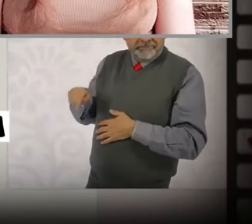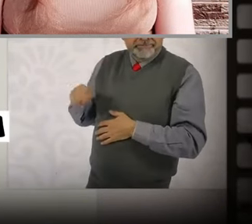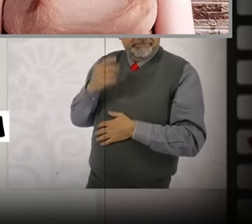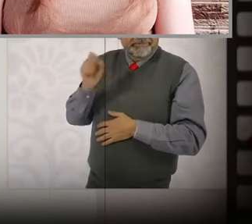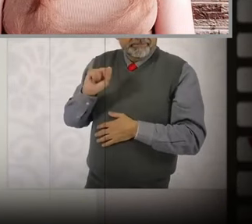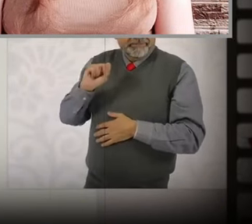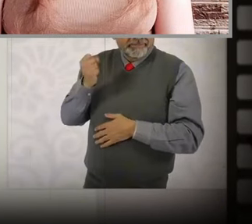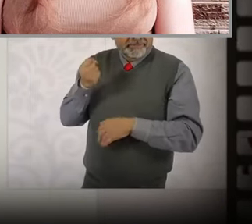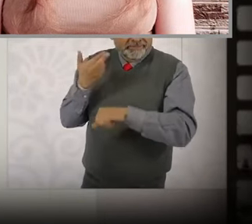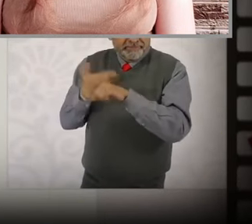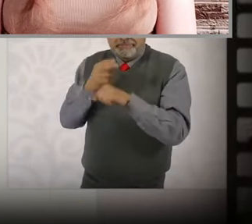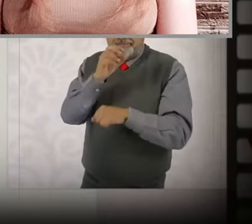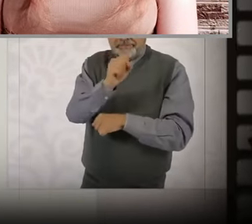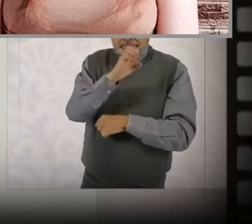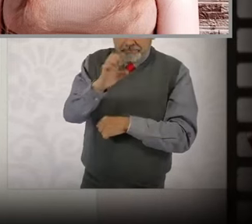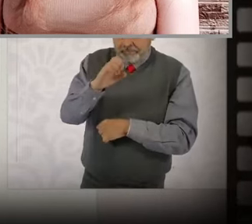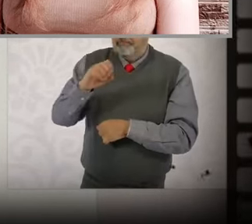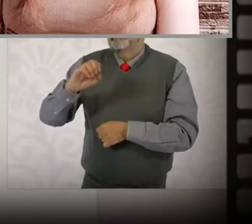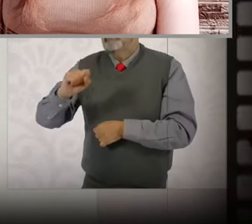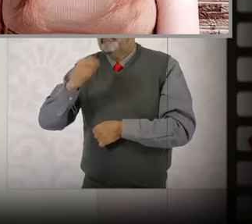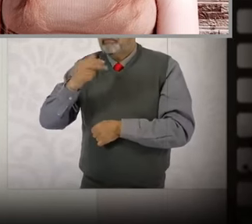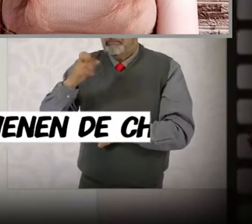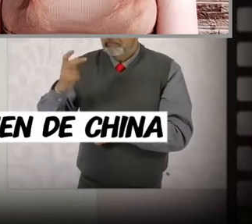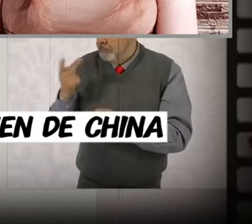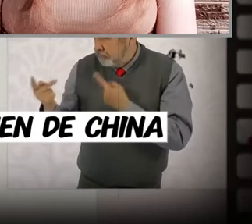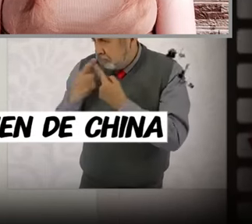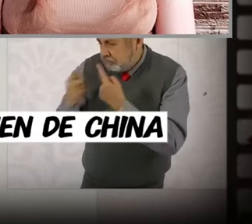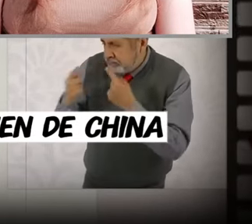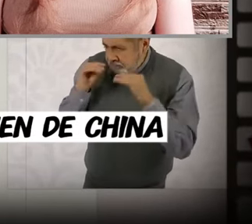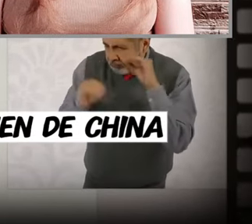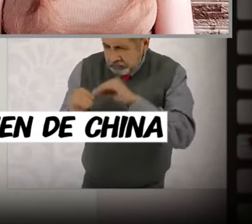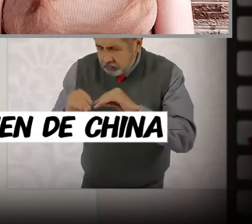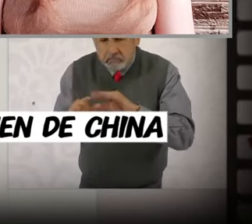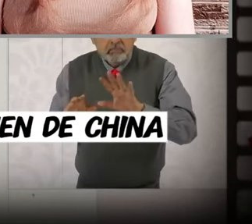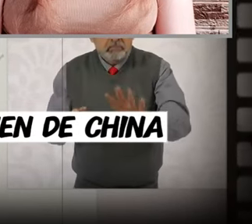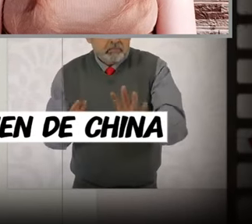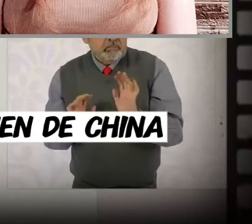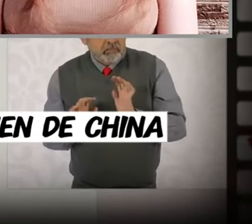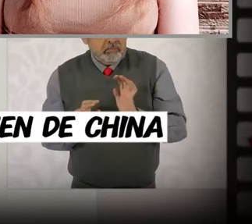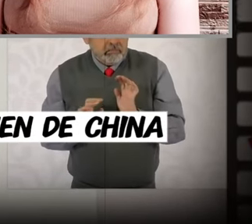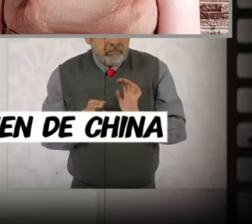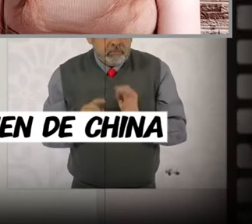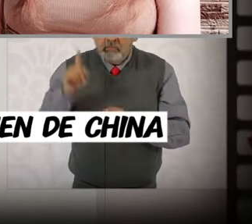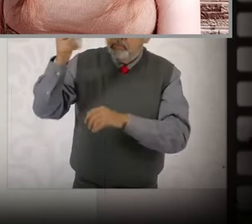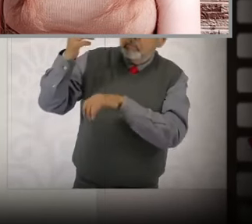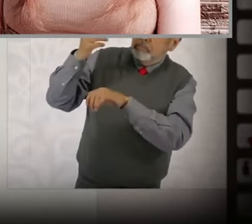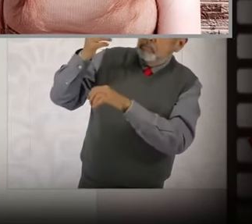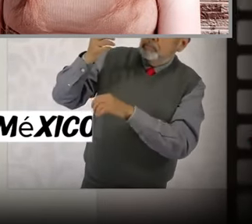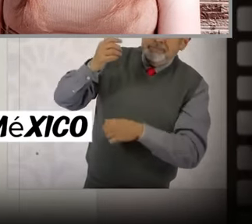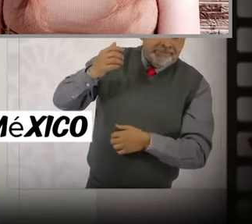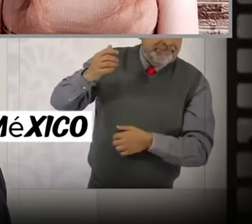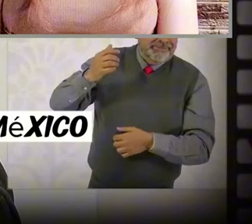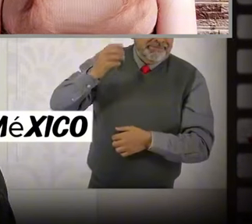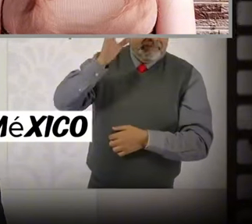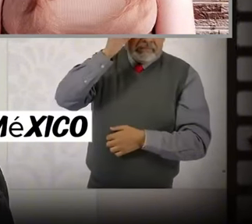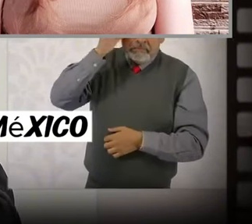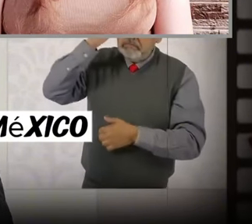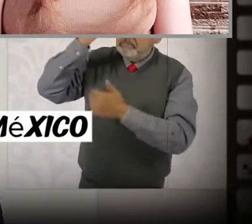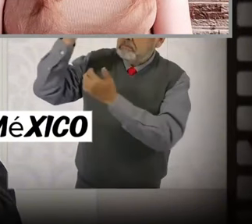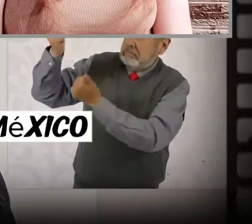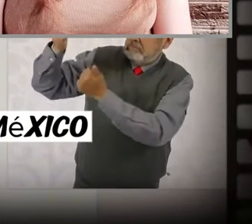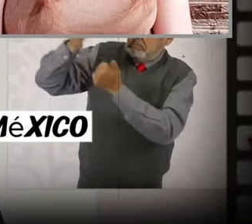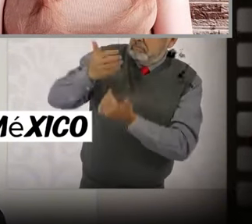secretario de Economía, con el objetivo de sustituir esas importaciones que vienen de China y la mayor